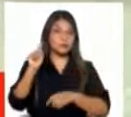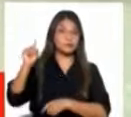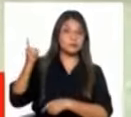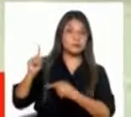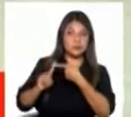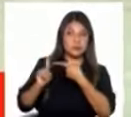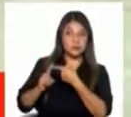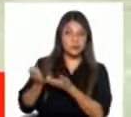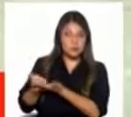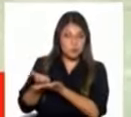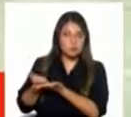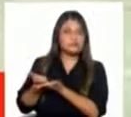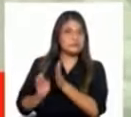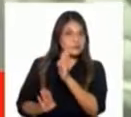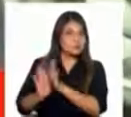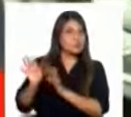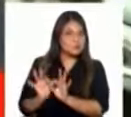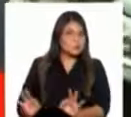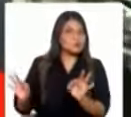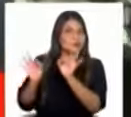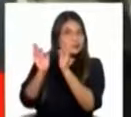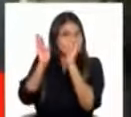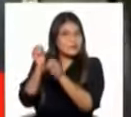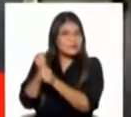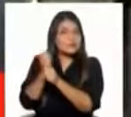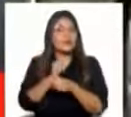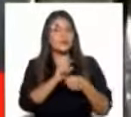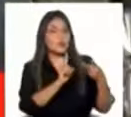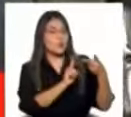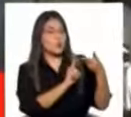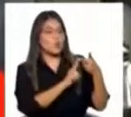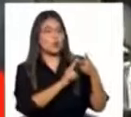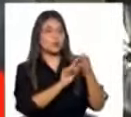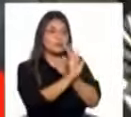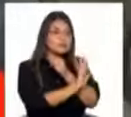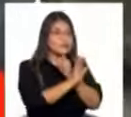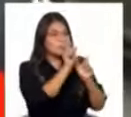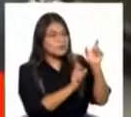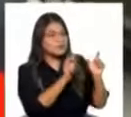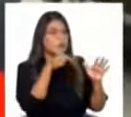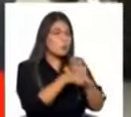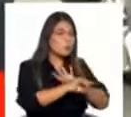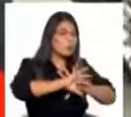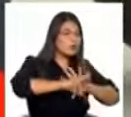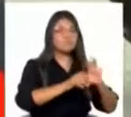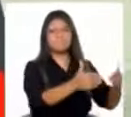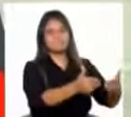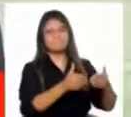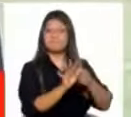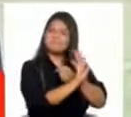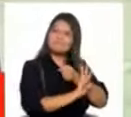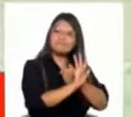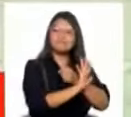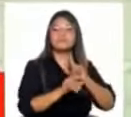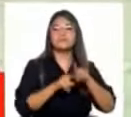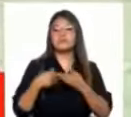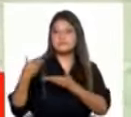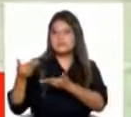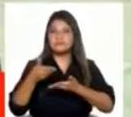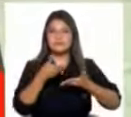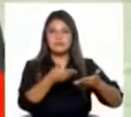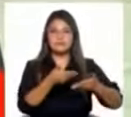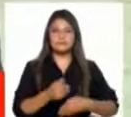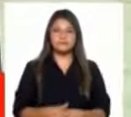la recuperación de la economía, que para nosotros es fundamental. Y dos, el tema de la seguridad, ¿no? Seguir dotando de todos los